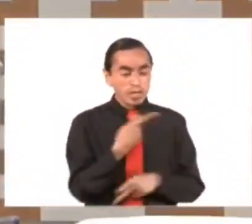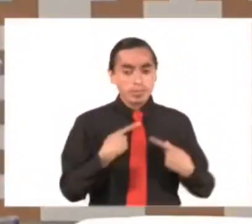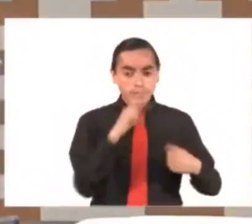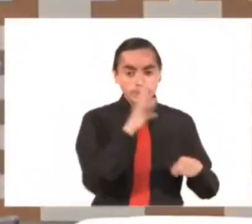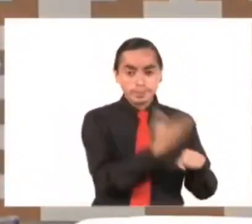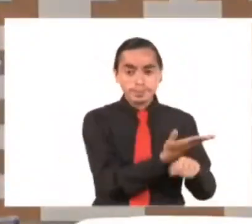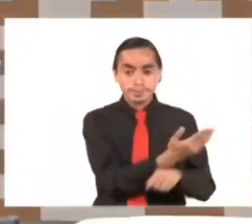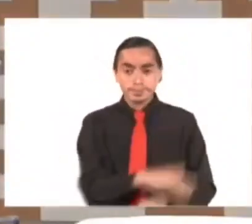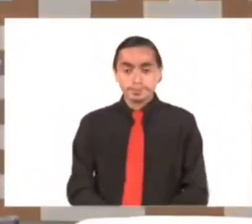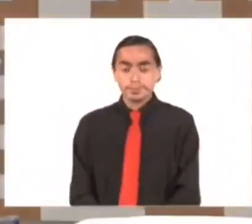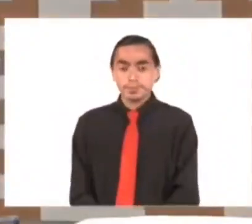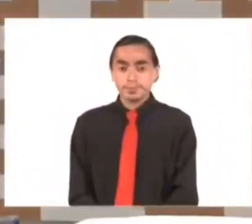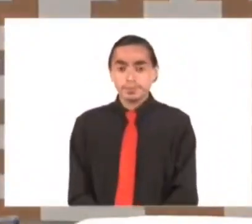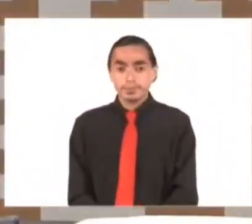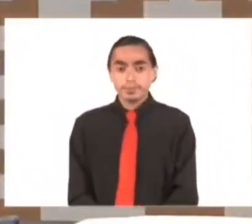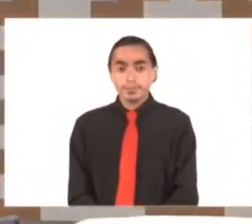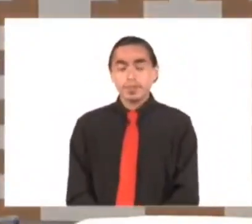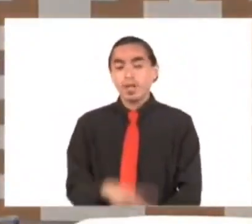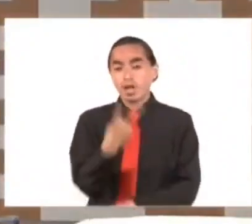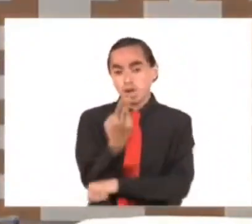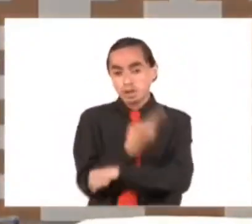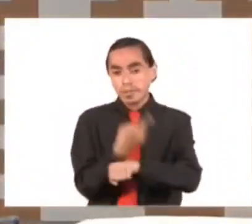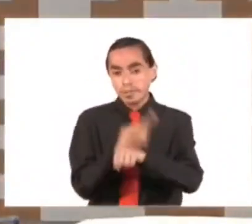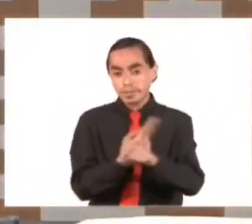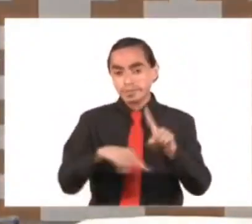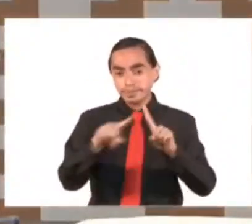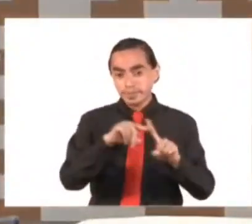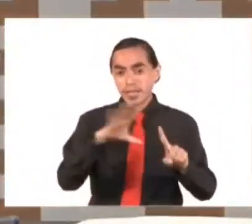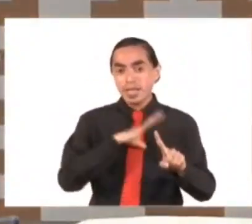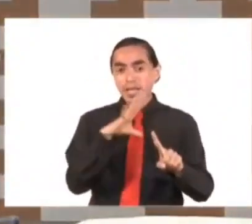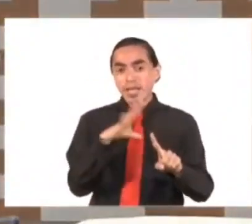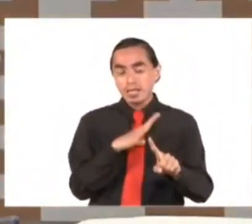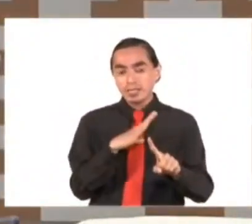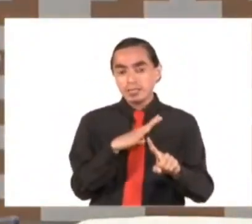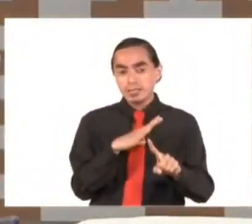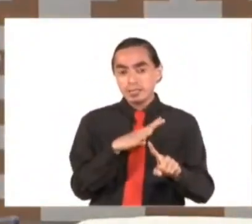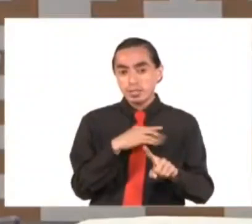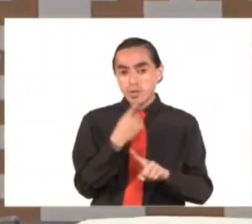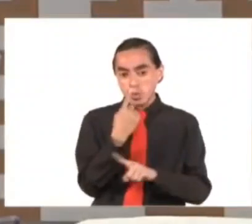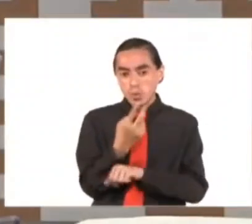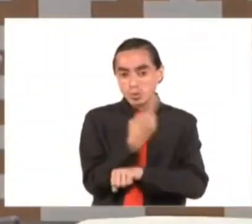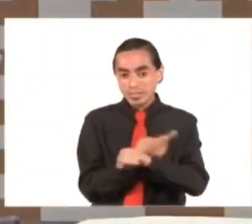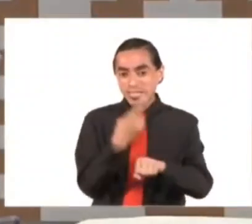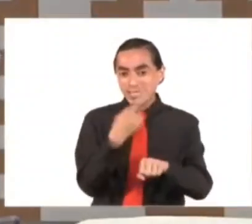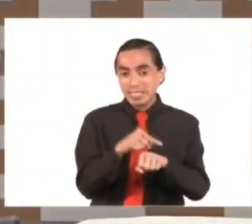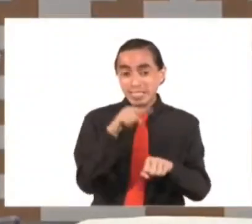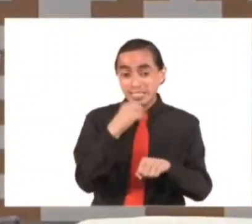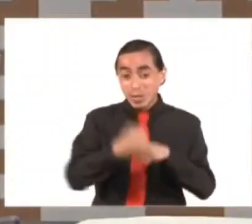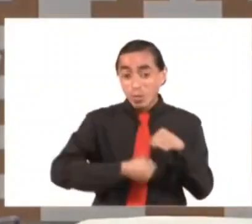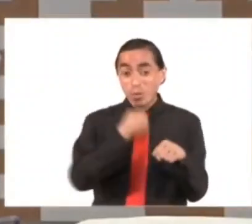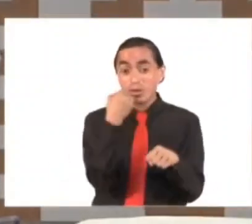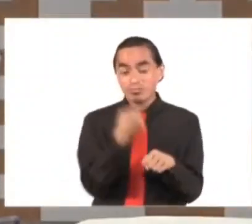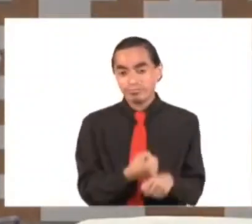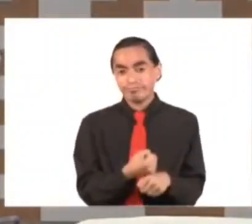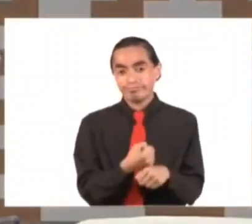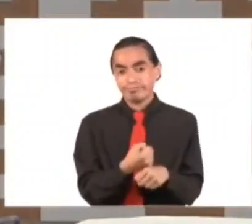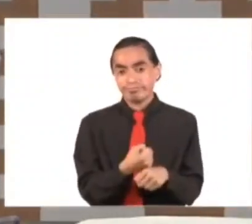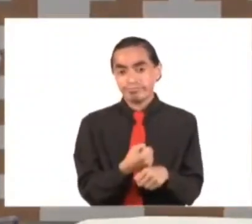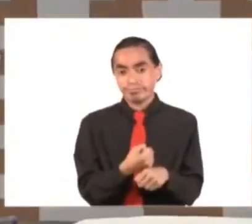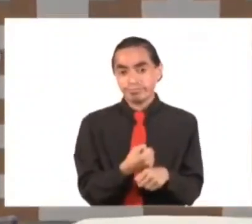programa. Y finalmente, 2 trámites adicionales. Estamos compactando un trámite que llegaba a durar más de un año, la